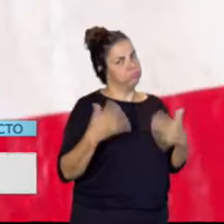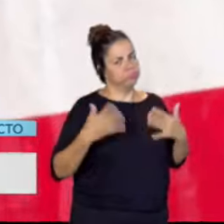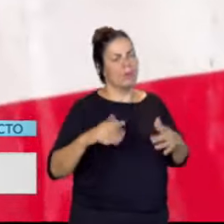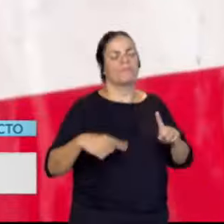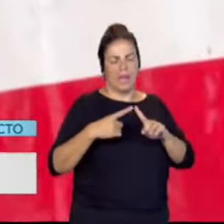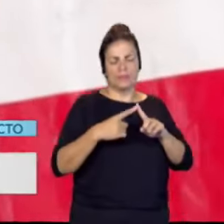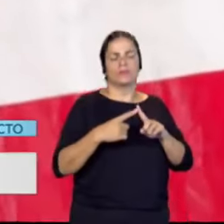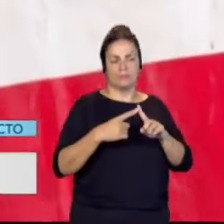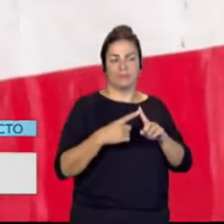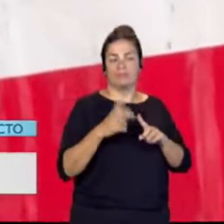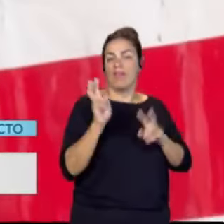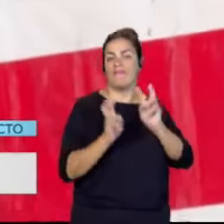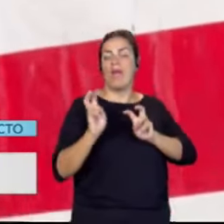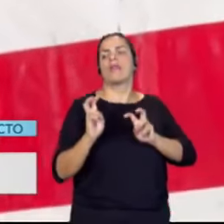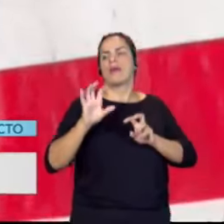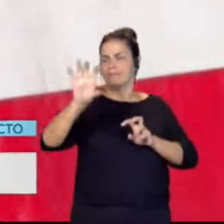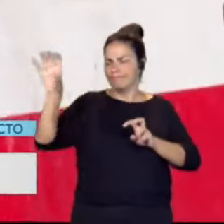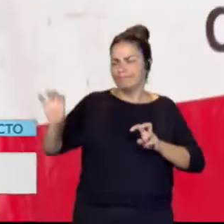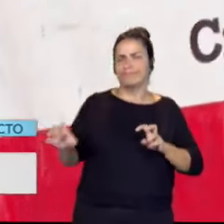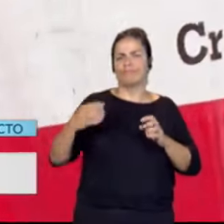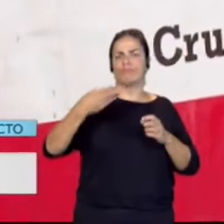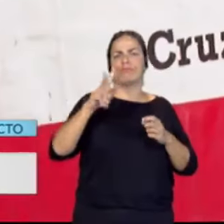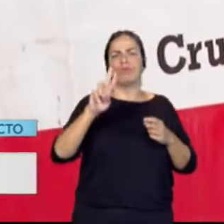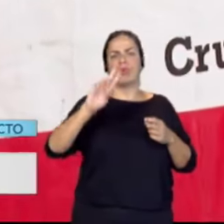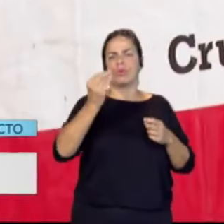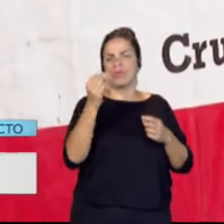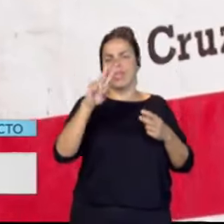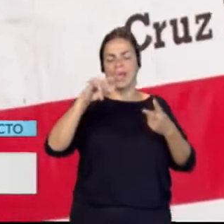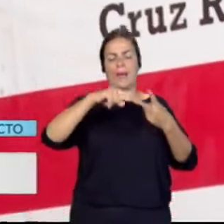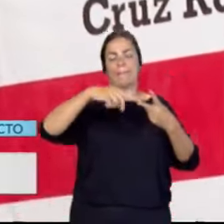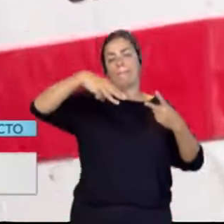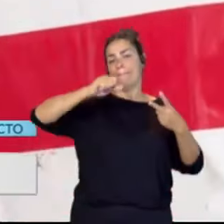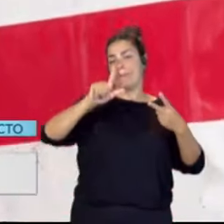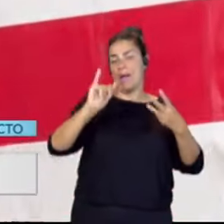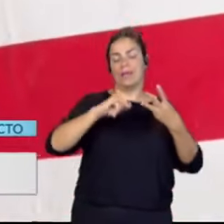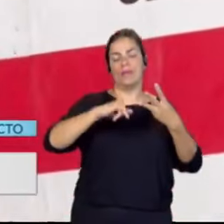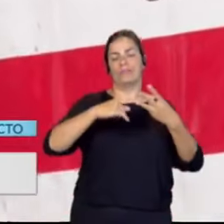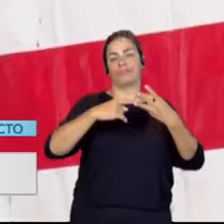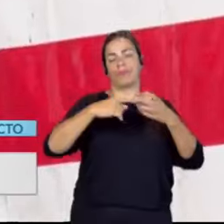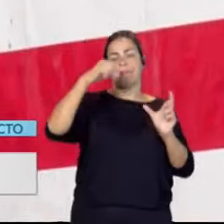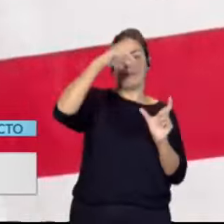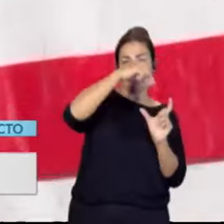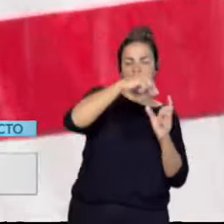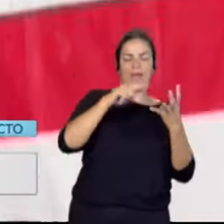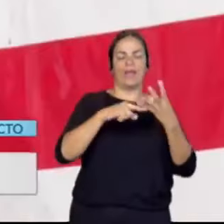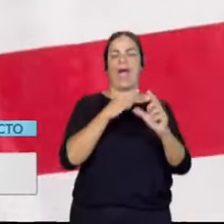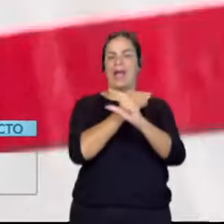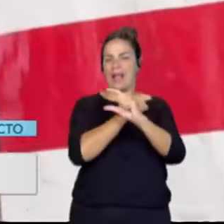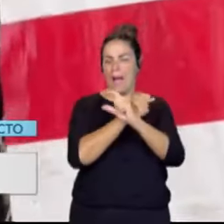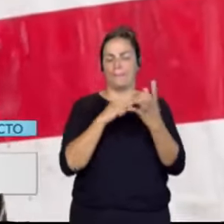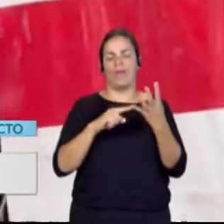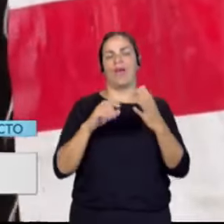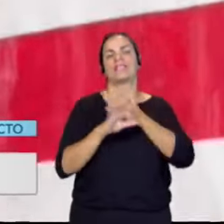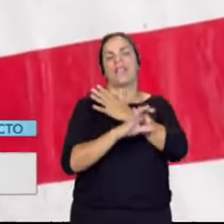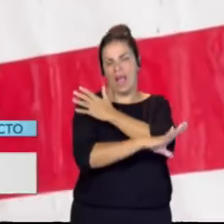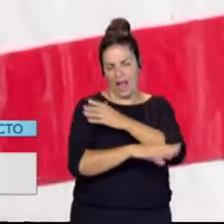son, vienen por los que nos han completado, de Burkina, de Mali, Mauritania, Gambia y Senegal. Pues muchas gracias por